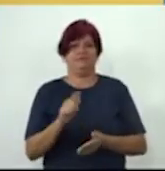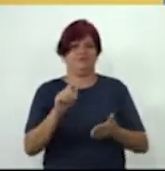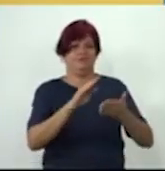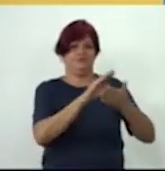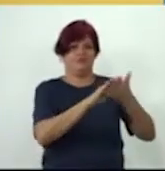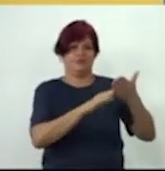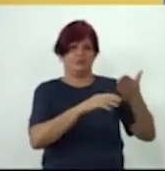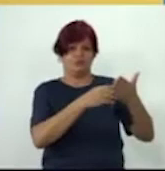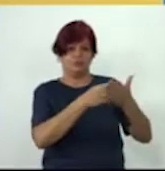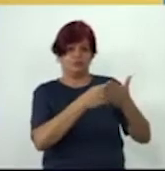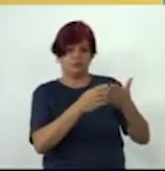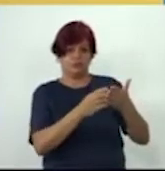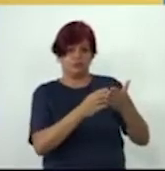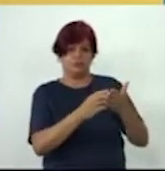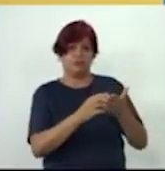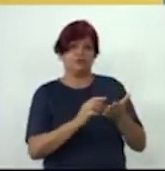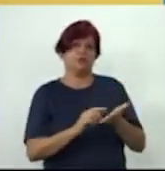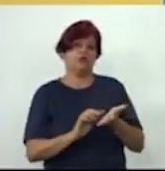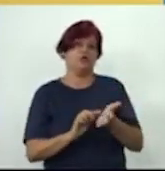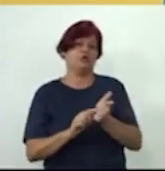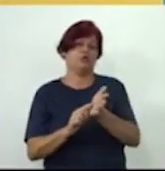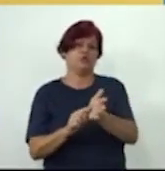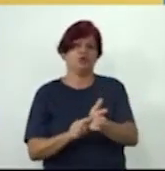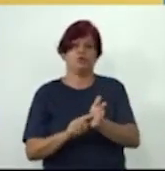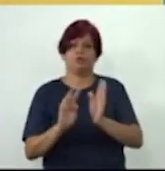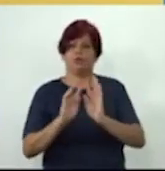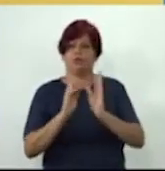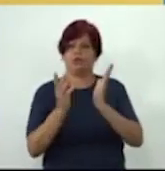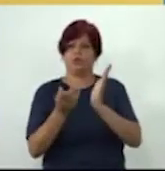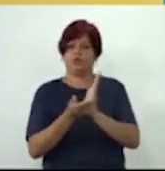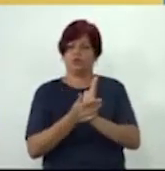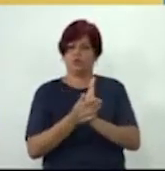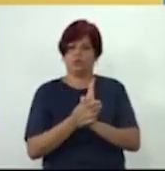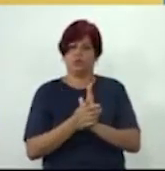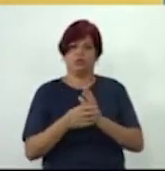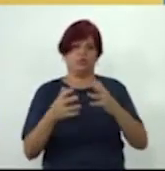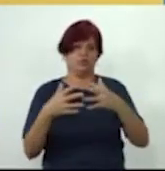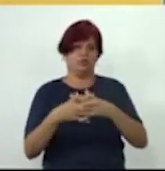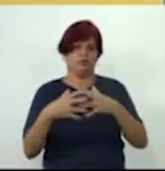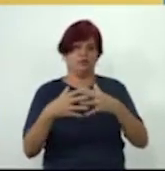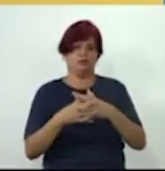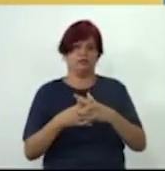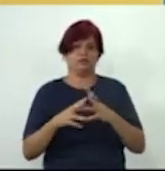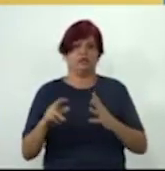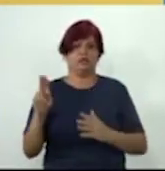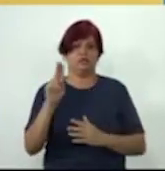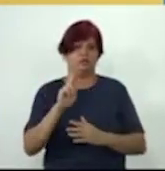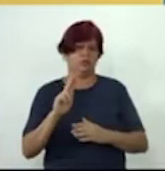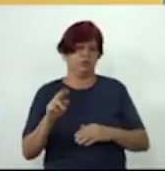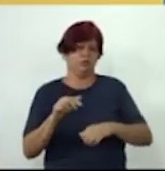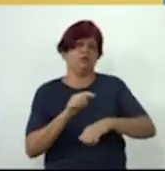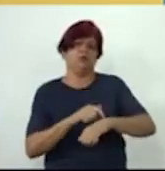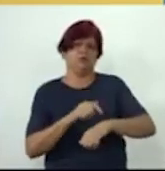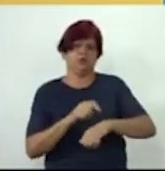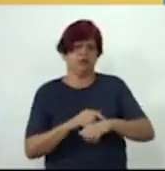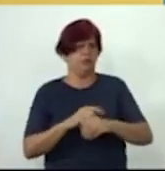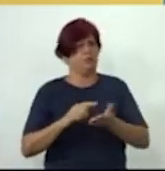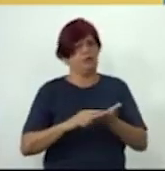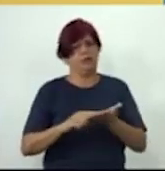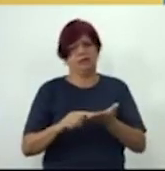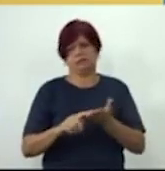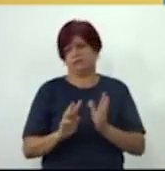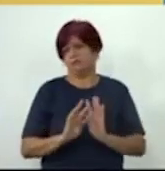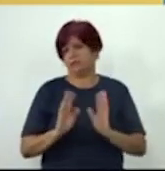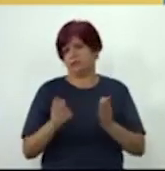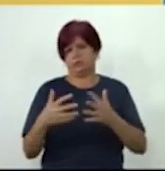van a permitir tener de frente todos los elementos relacionados con la unidad, la hora clase, la semana correspondiente